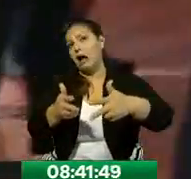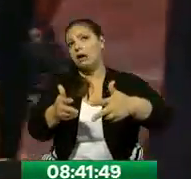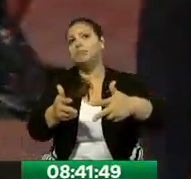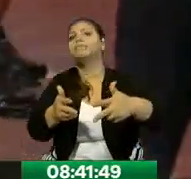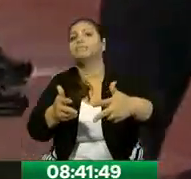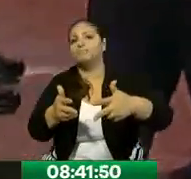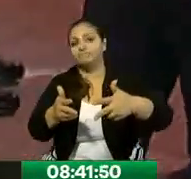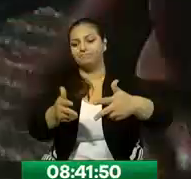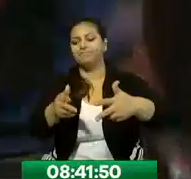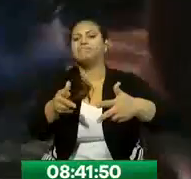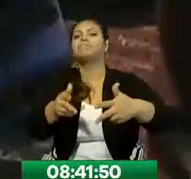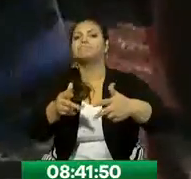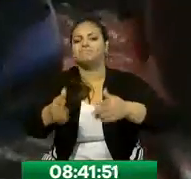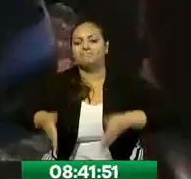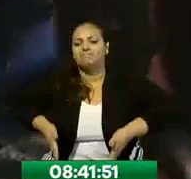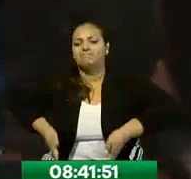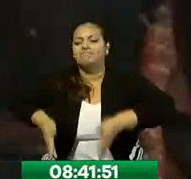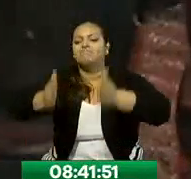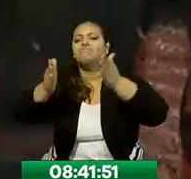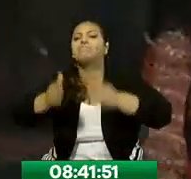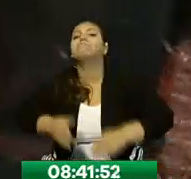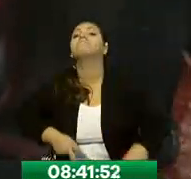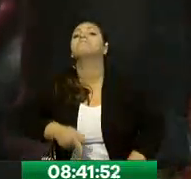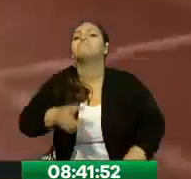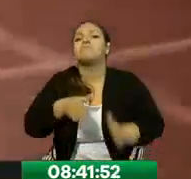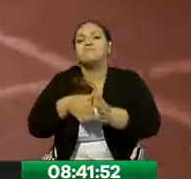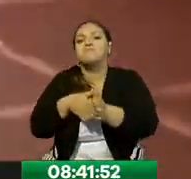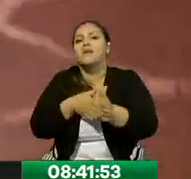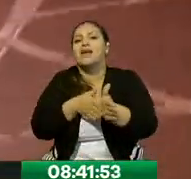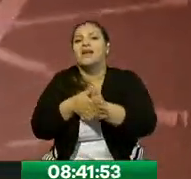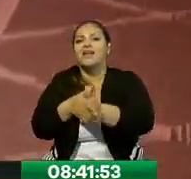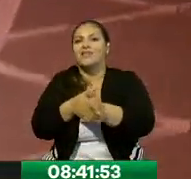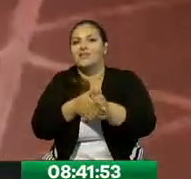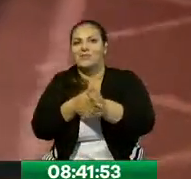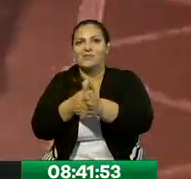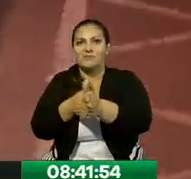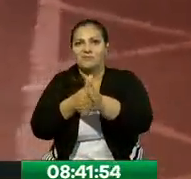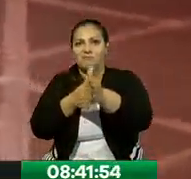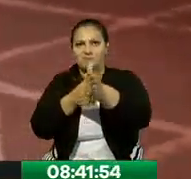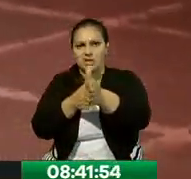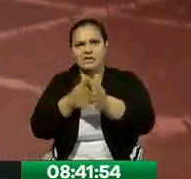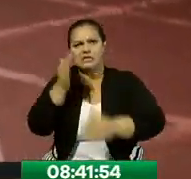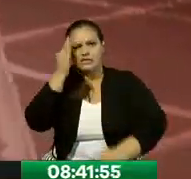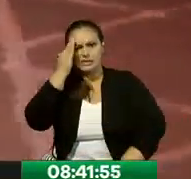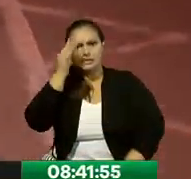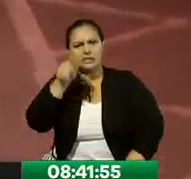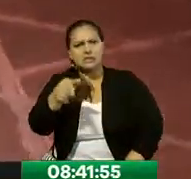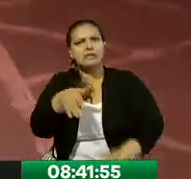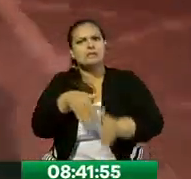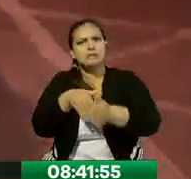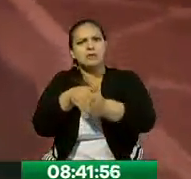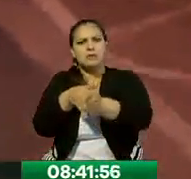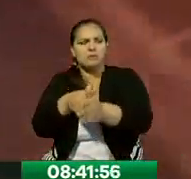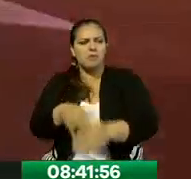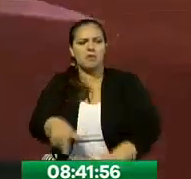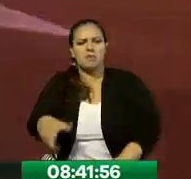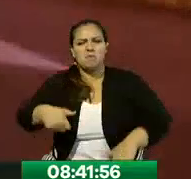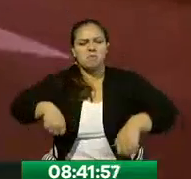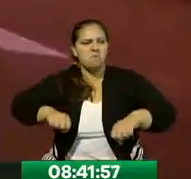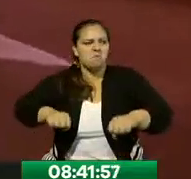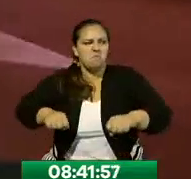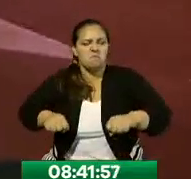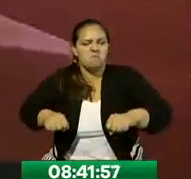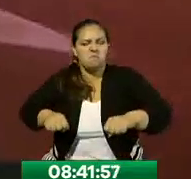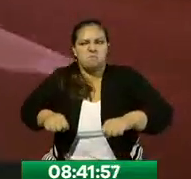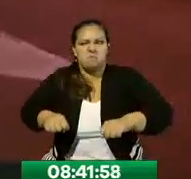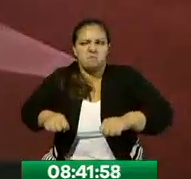la metrovía a la hora que se produjo el percance la zona se torna muy transitada pero el afectado se salvó